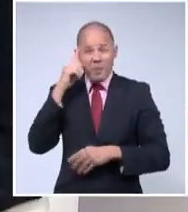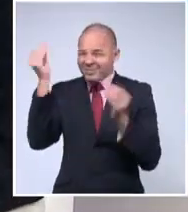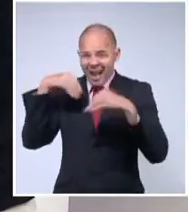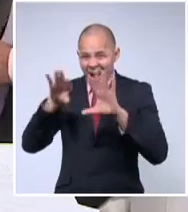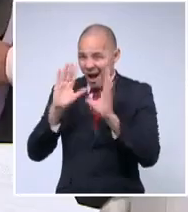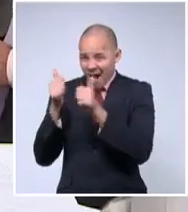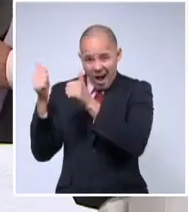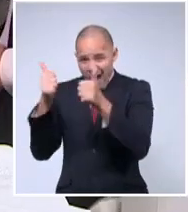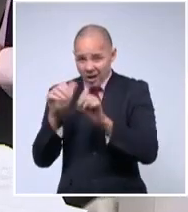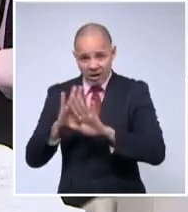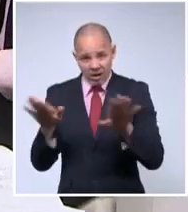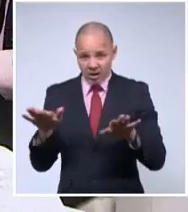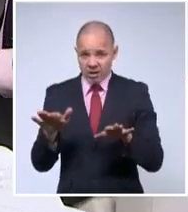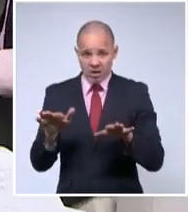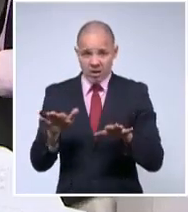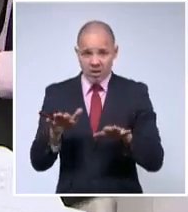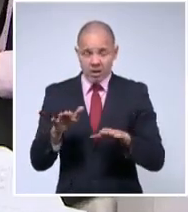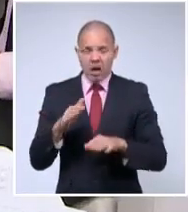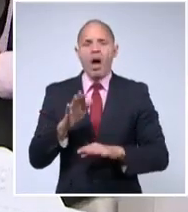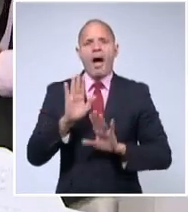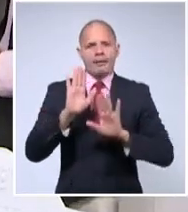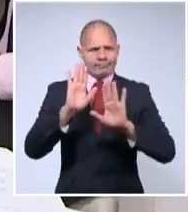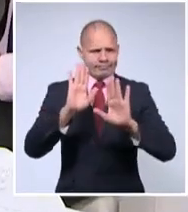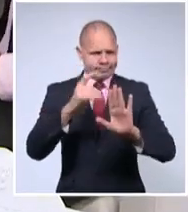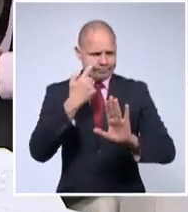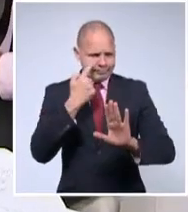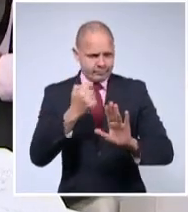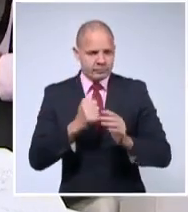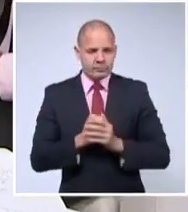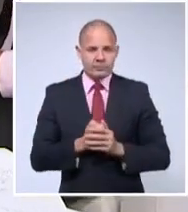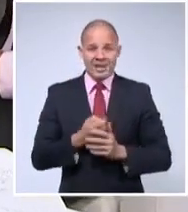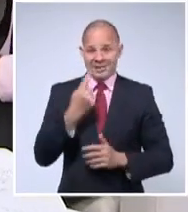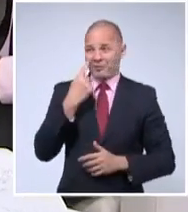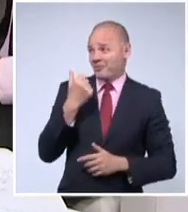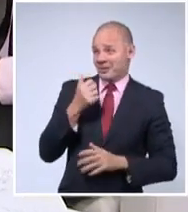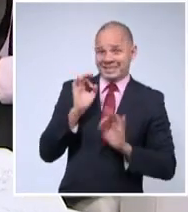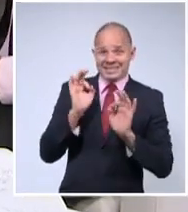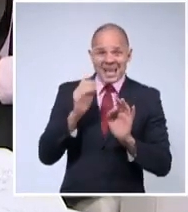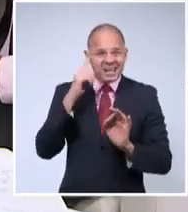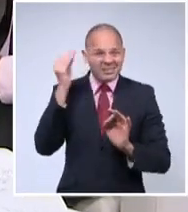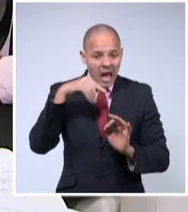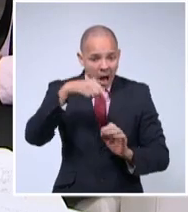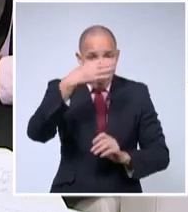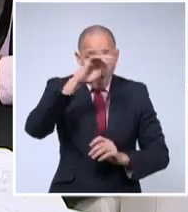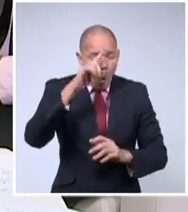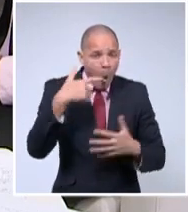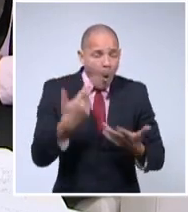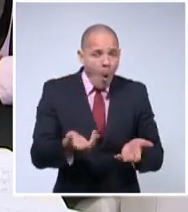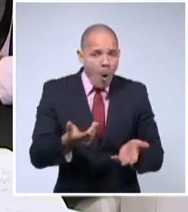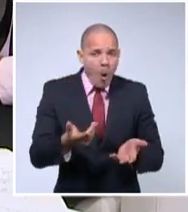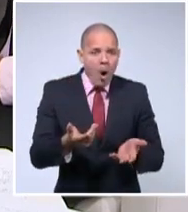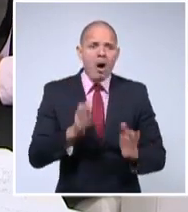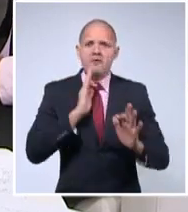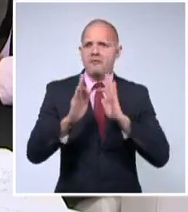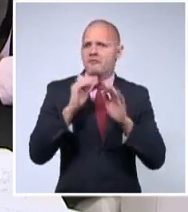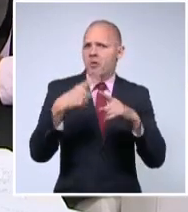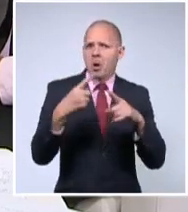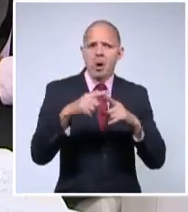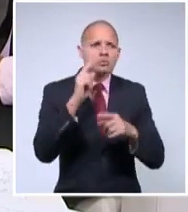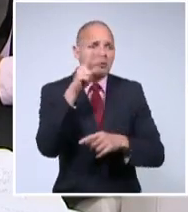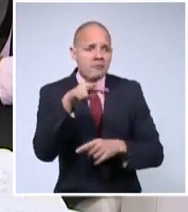Humberto, esto que aparece aquí y que se puede detectar desde Cuba, evidentemente se puede conocer, se puede detectar en Estados Unidos.